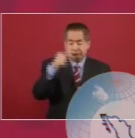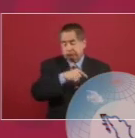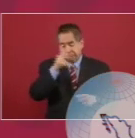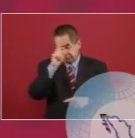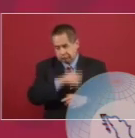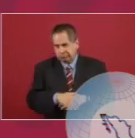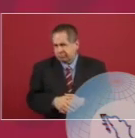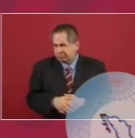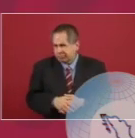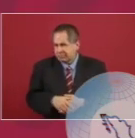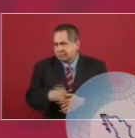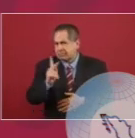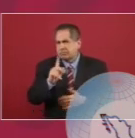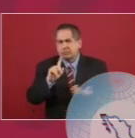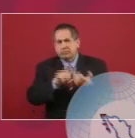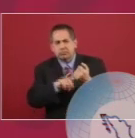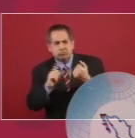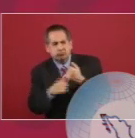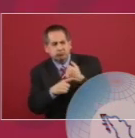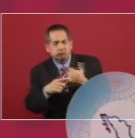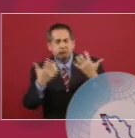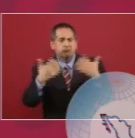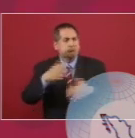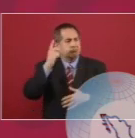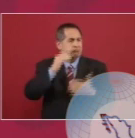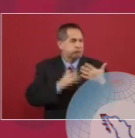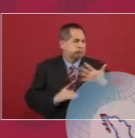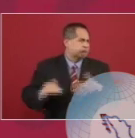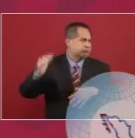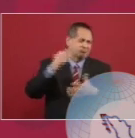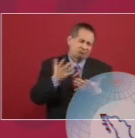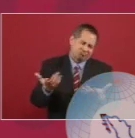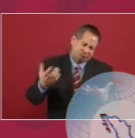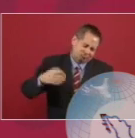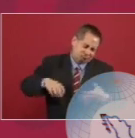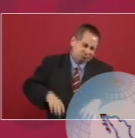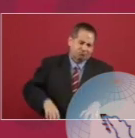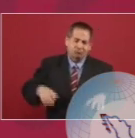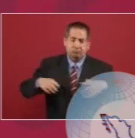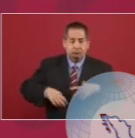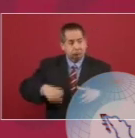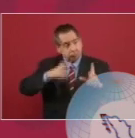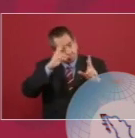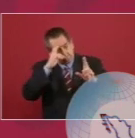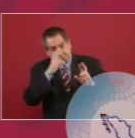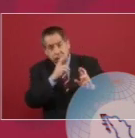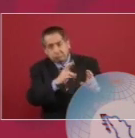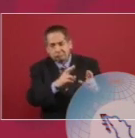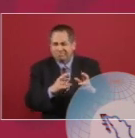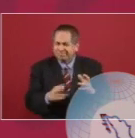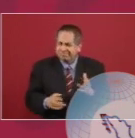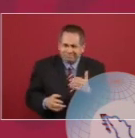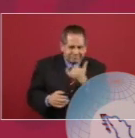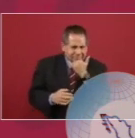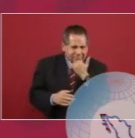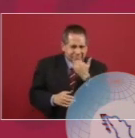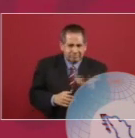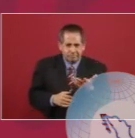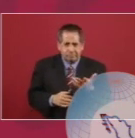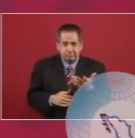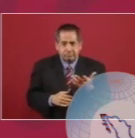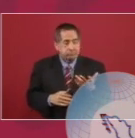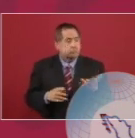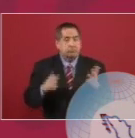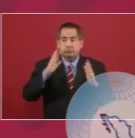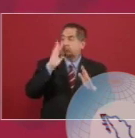los grandes ladrones ni siquiera perdían su respetabilidad. Es más, hasta se les ponía